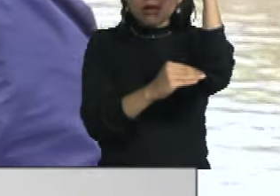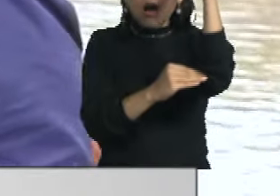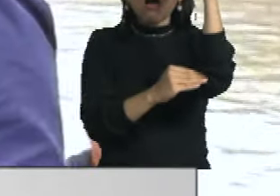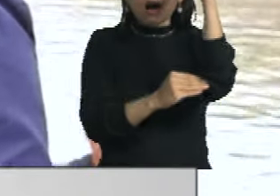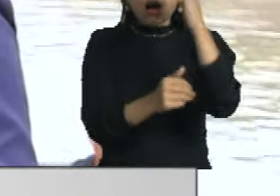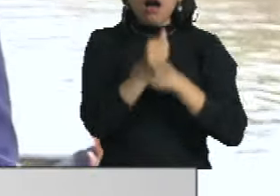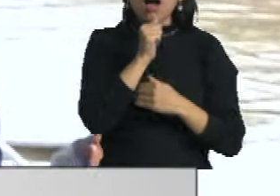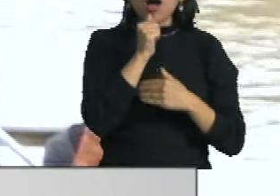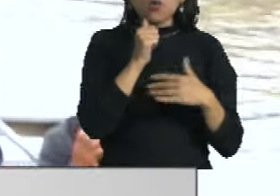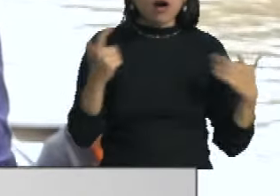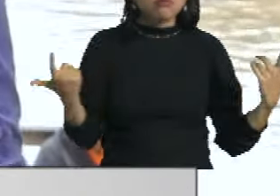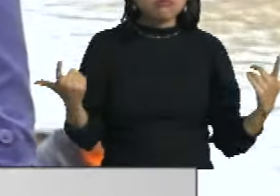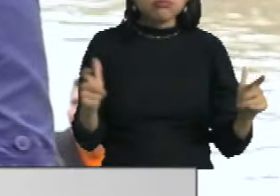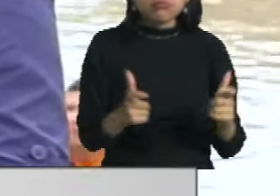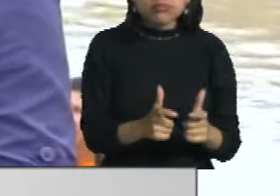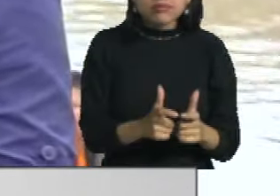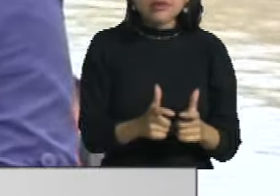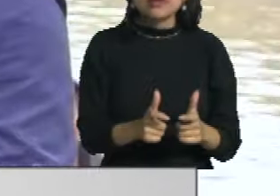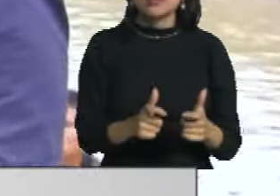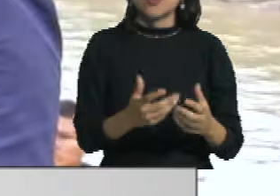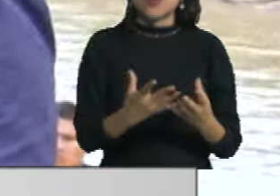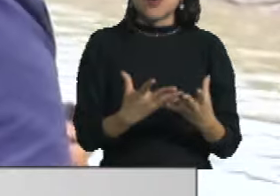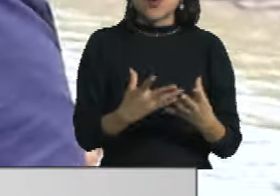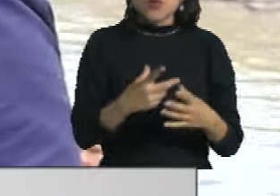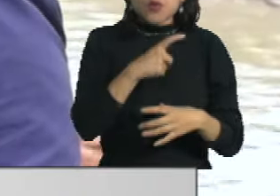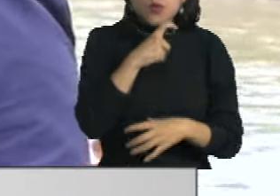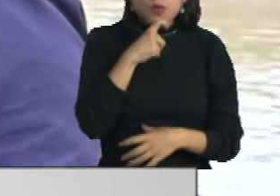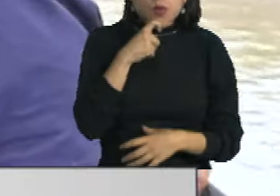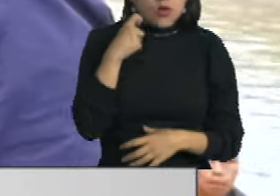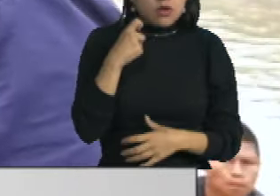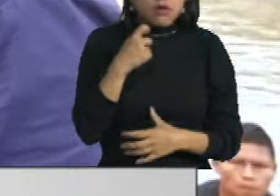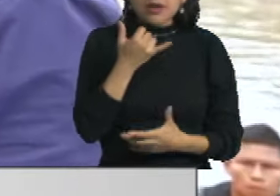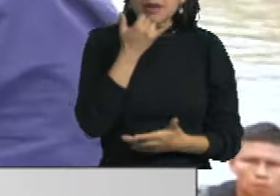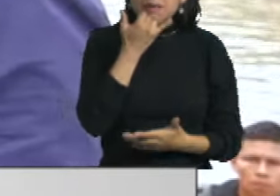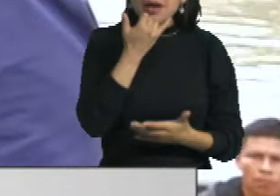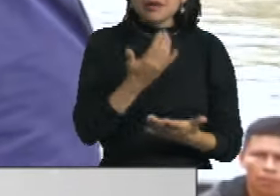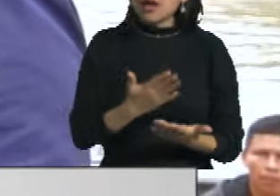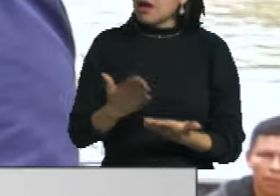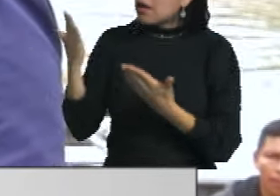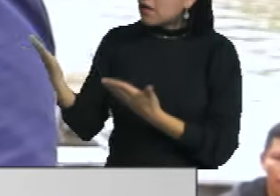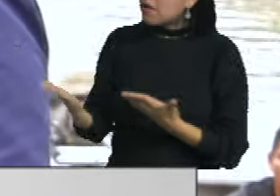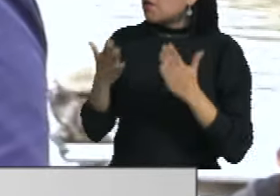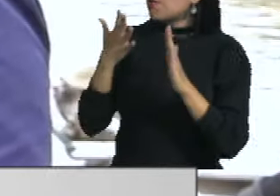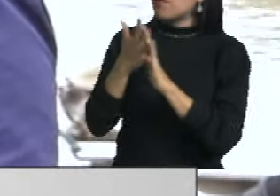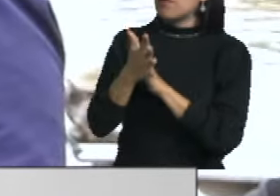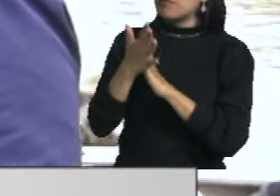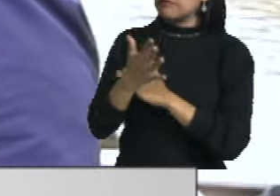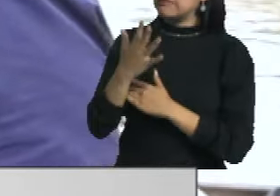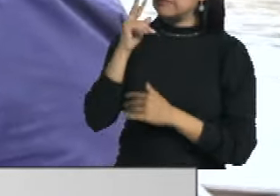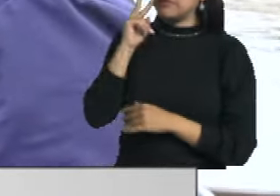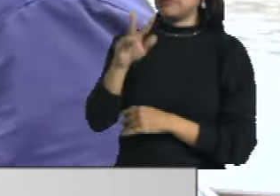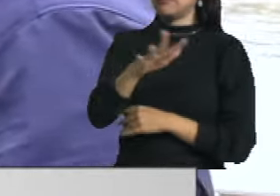es donde nos encontramos originando a esta hora. Doctor, bienvenido a CMI La Noticia, detalles de este crítico panorama que se presenta en